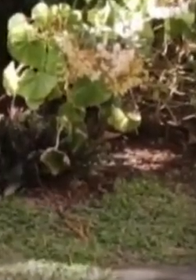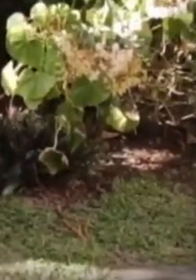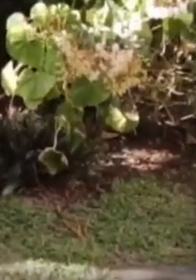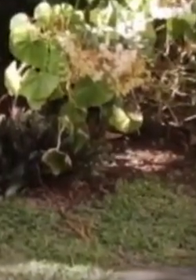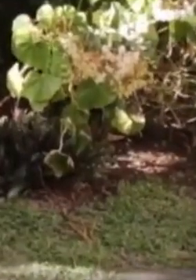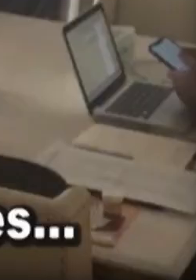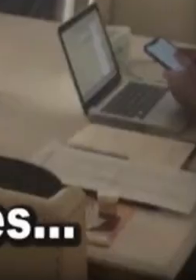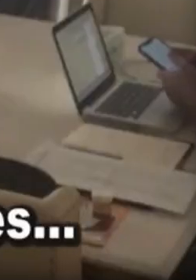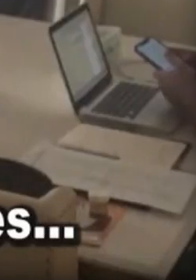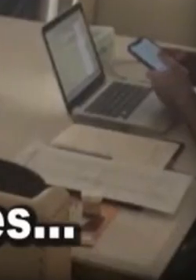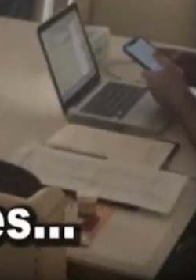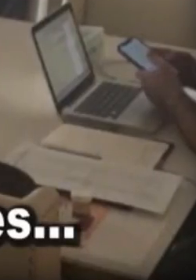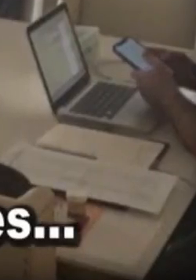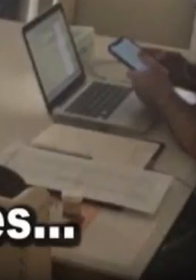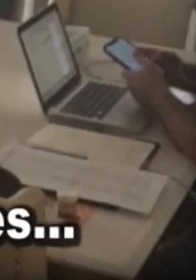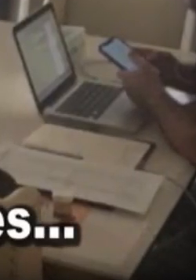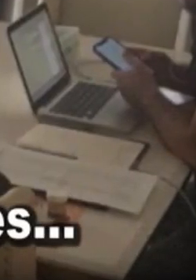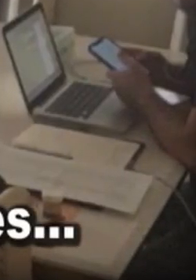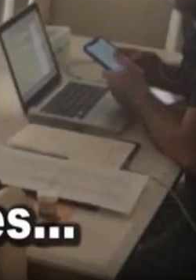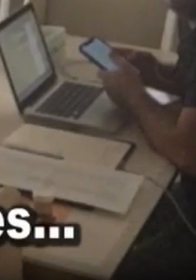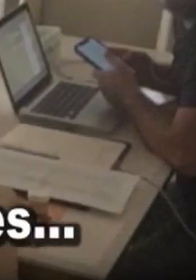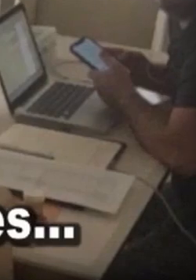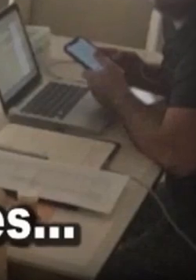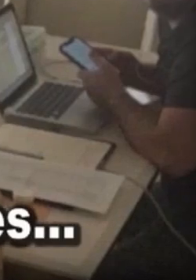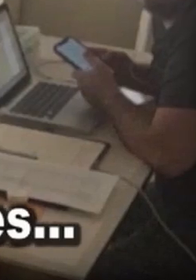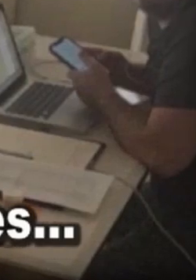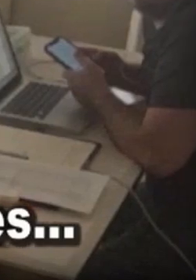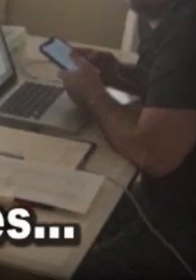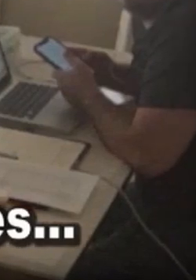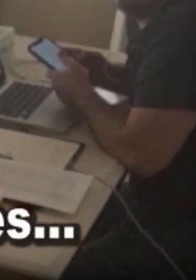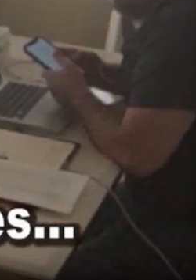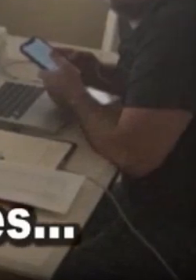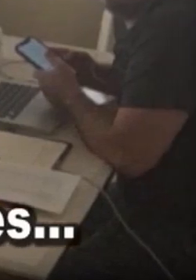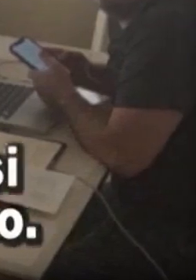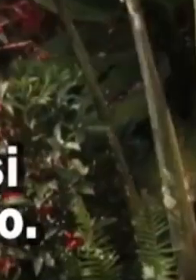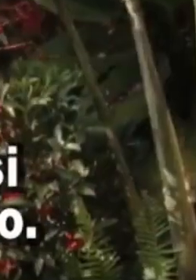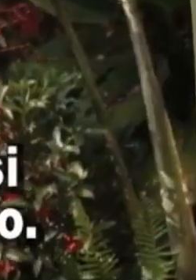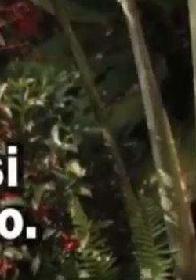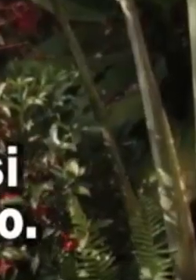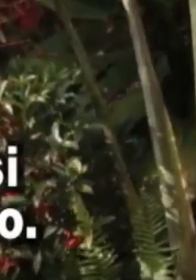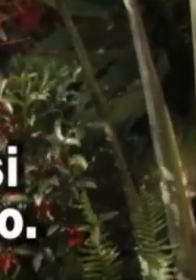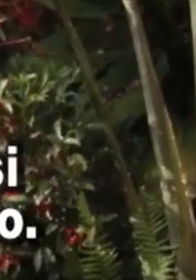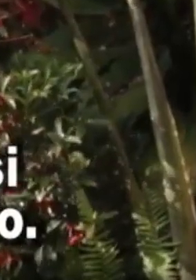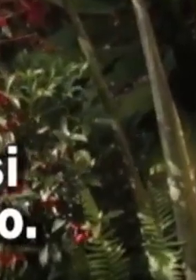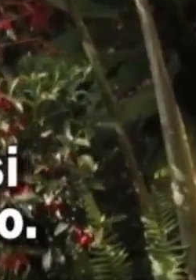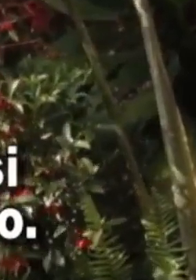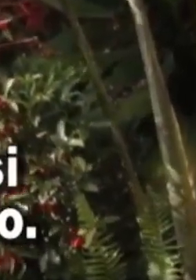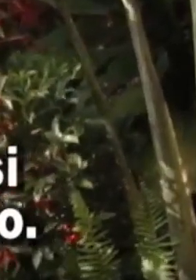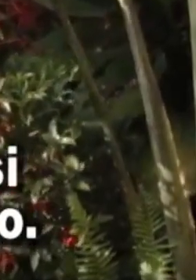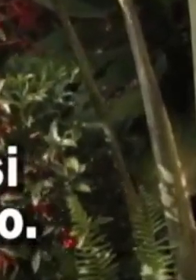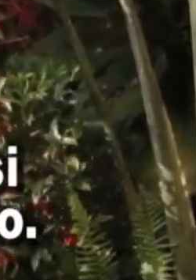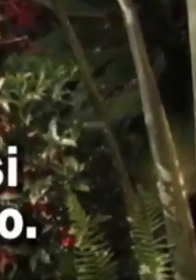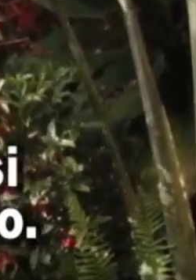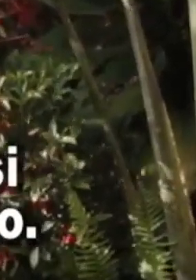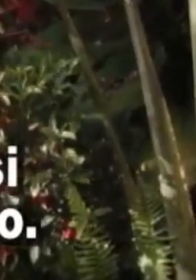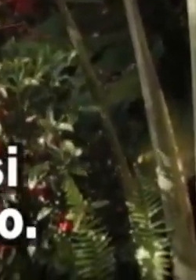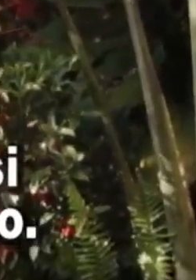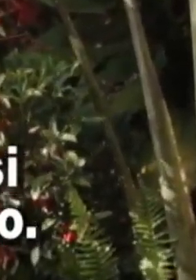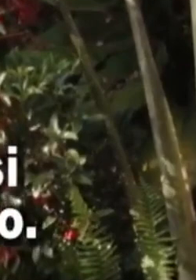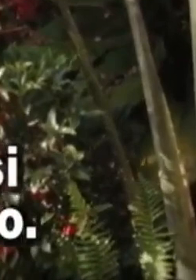seguir. Permanecer en casa. Evitemos las aglomeraciones y salgamos solamente si es